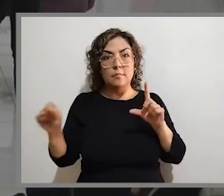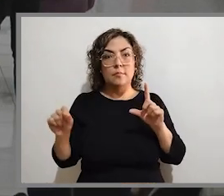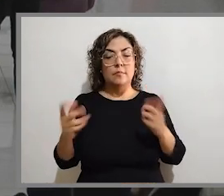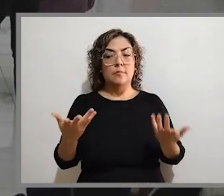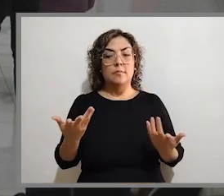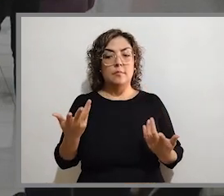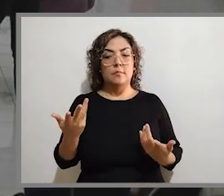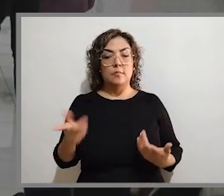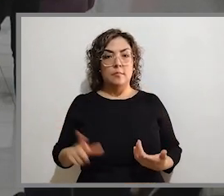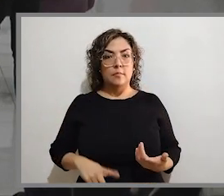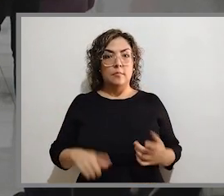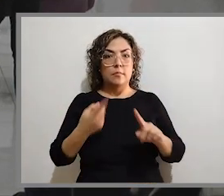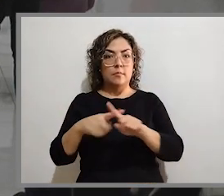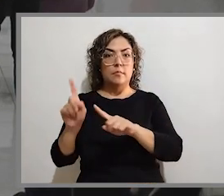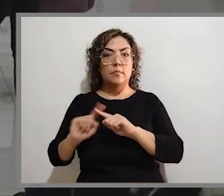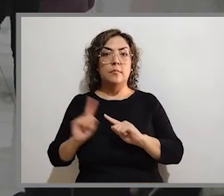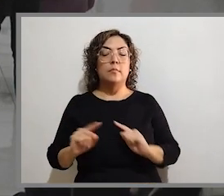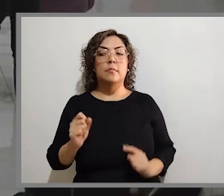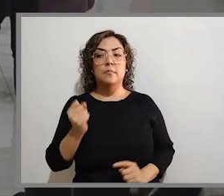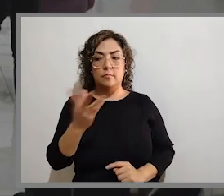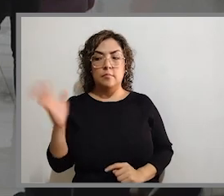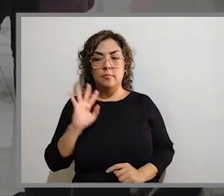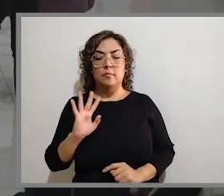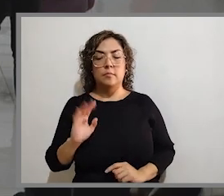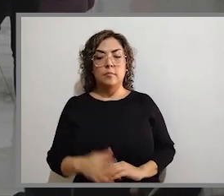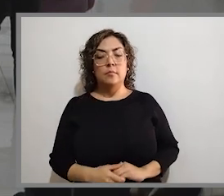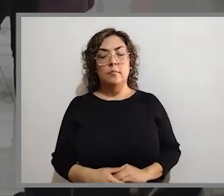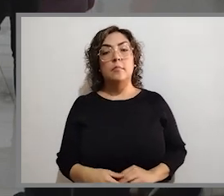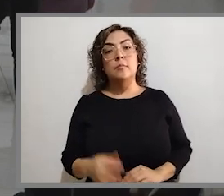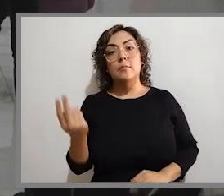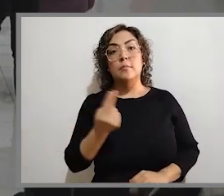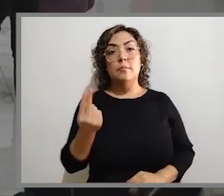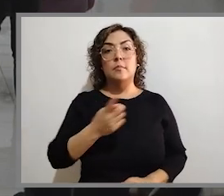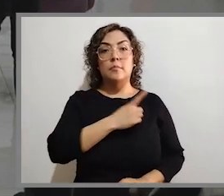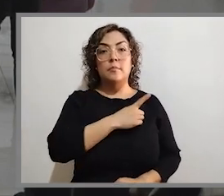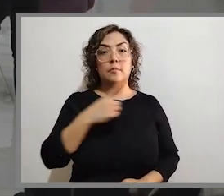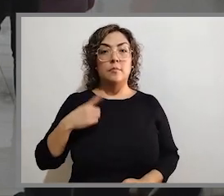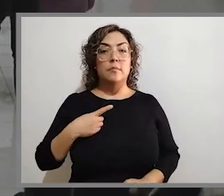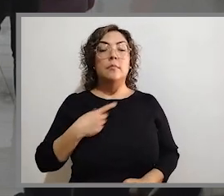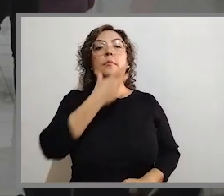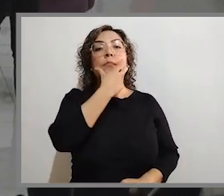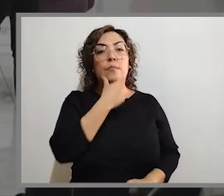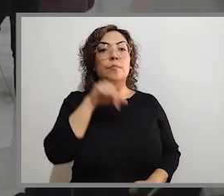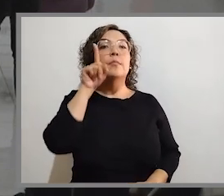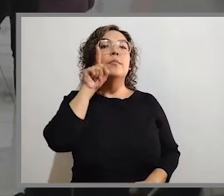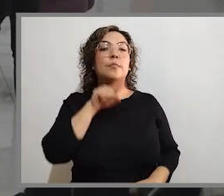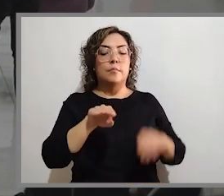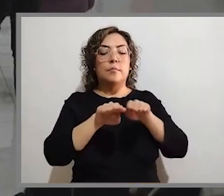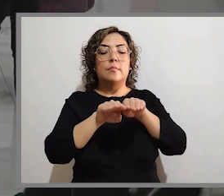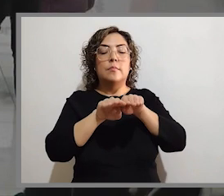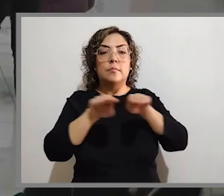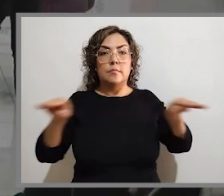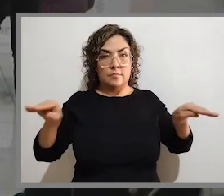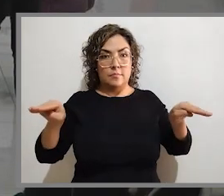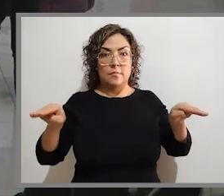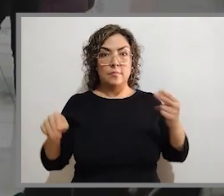normativos internos, también tuvieran que estar conformados de manera paritaria. Es decir, ya estamos hablando del resultado. La postulación